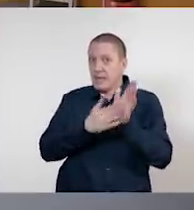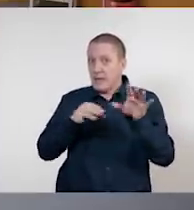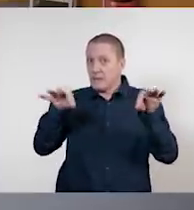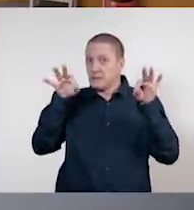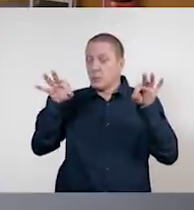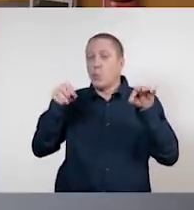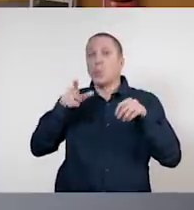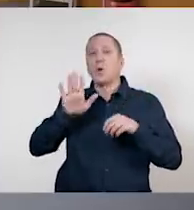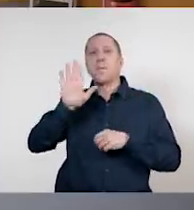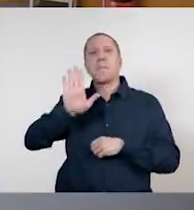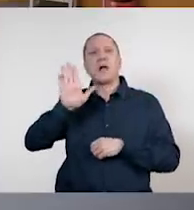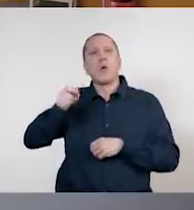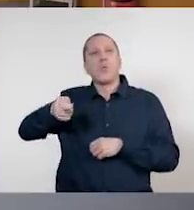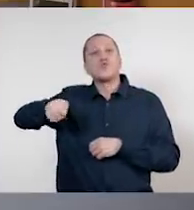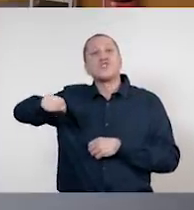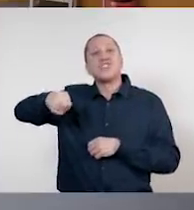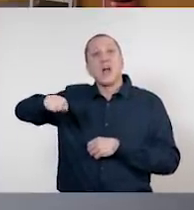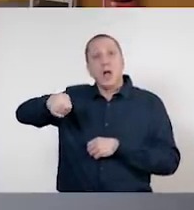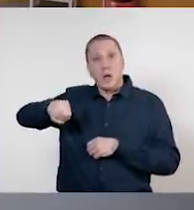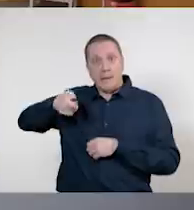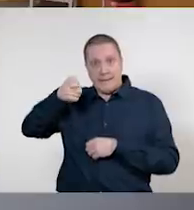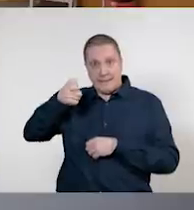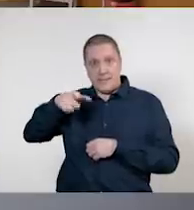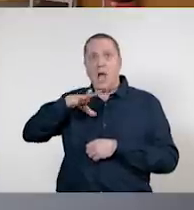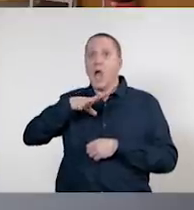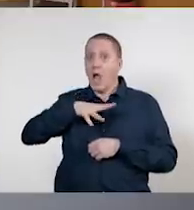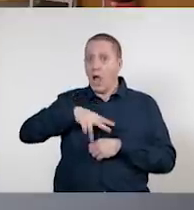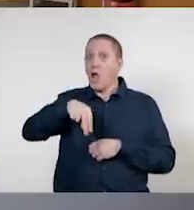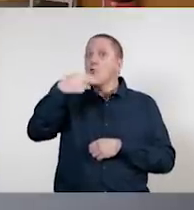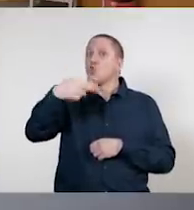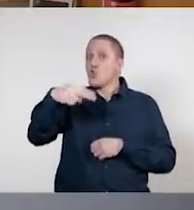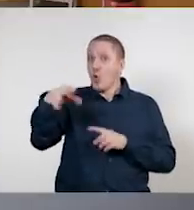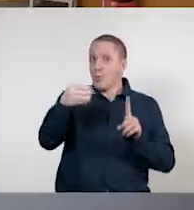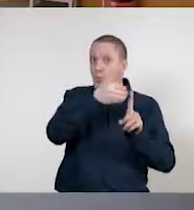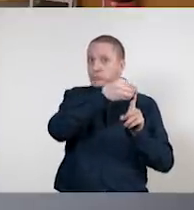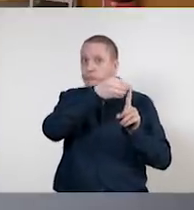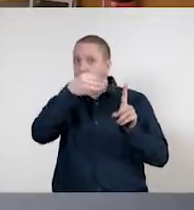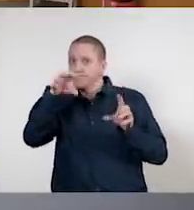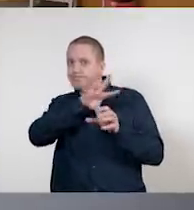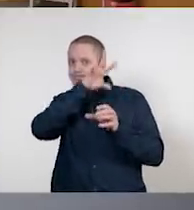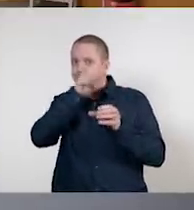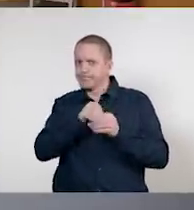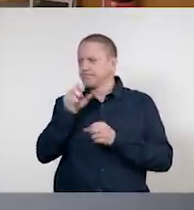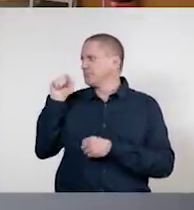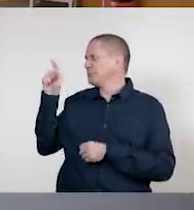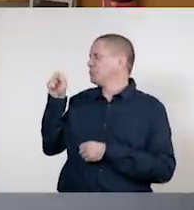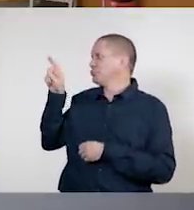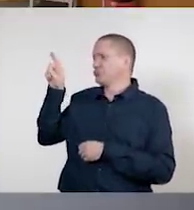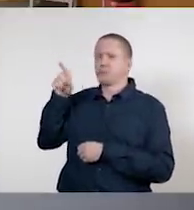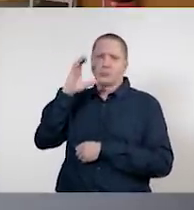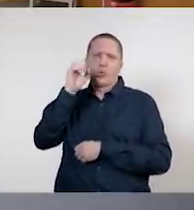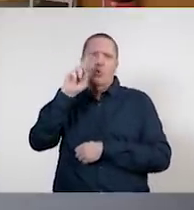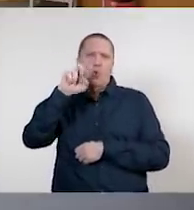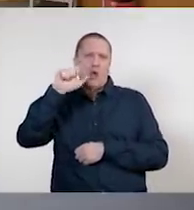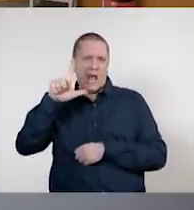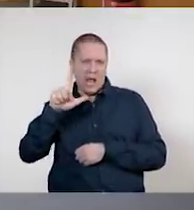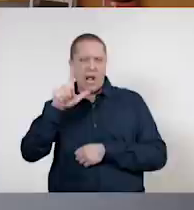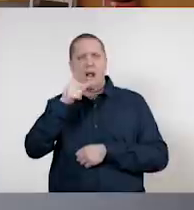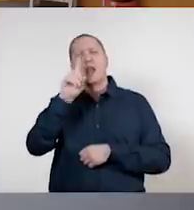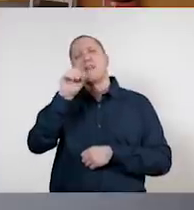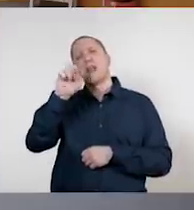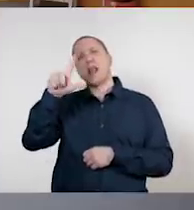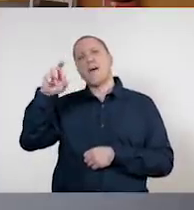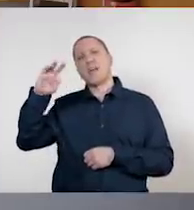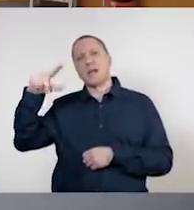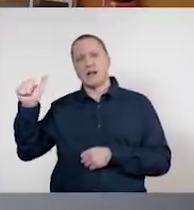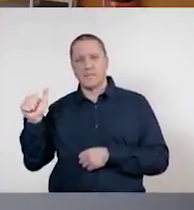¿sí? Primero que nada, ahí viene nuestro nombre completo. Así como tú, que te apellidas Coral... De la Vega.